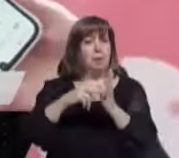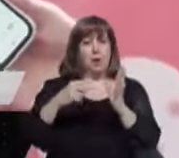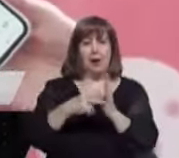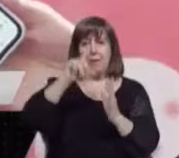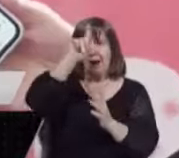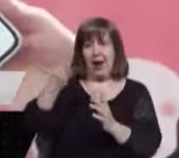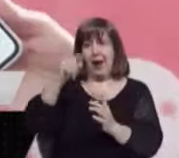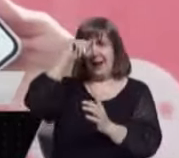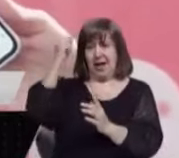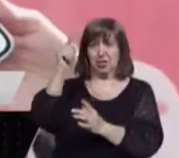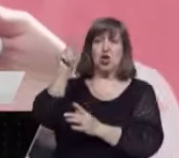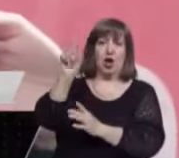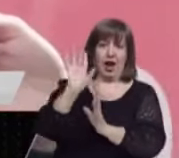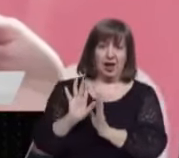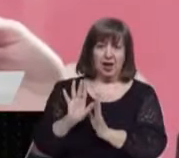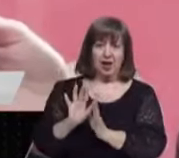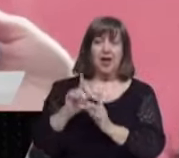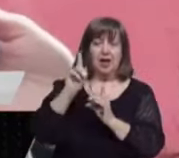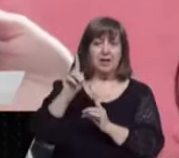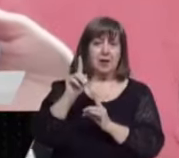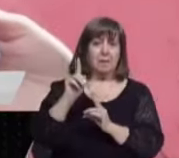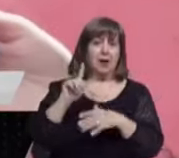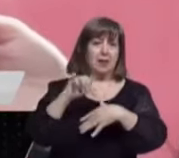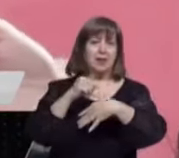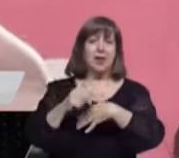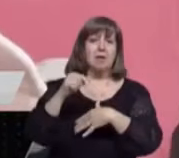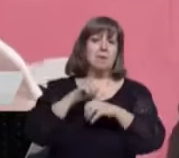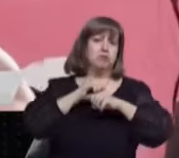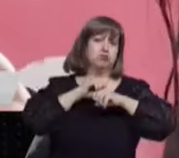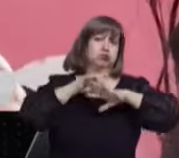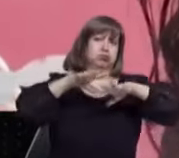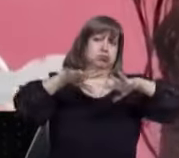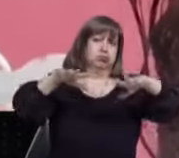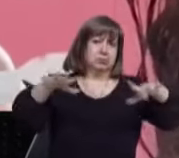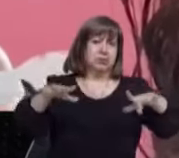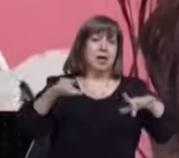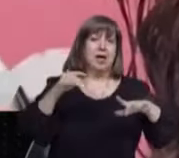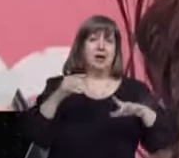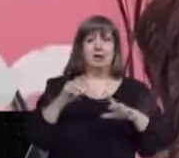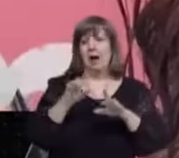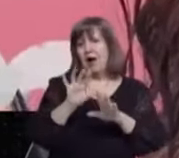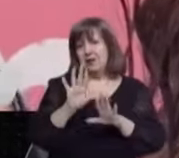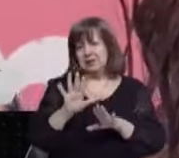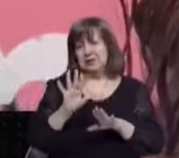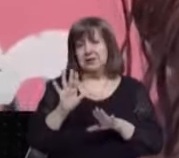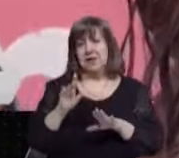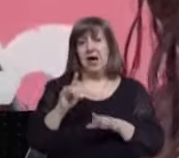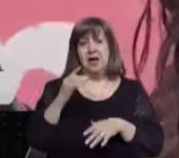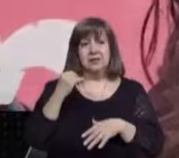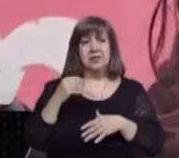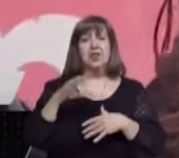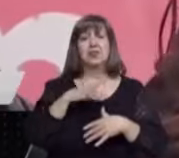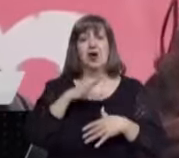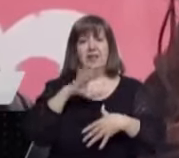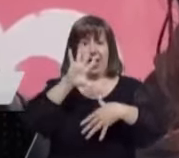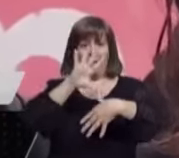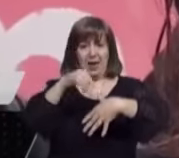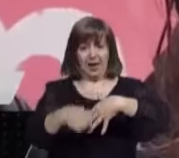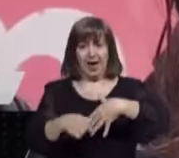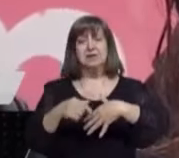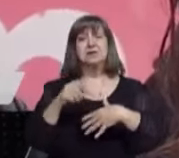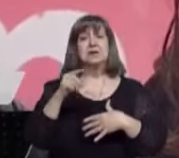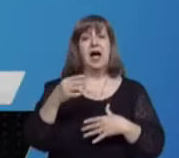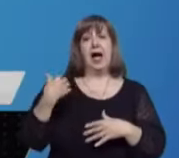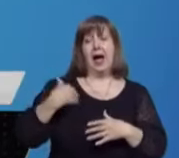y de todas las Américas. Ustedes saben que es el brote epidémico más importante de los últimos años en las Américas.